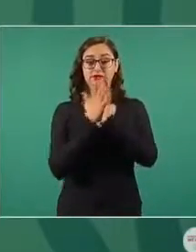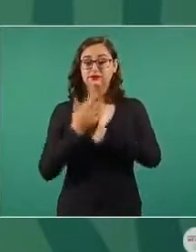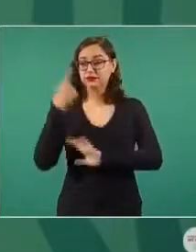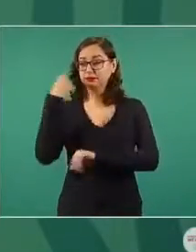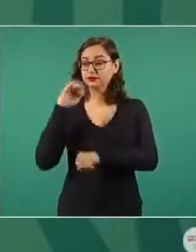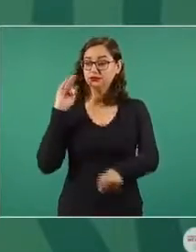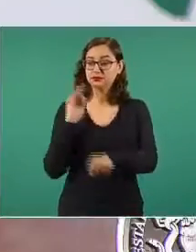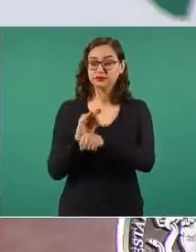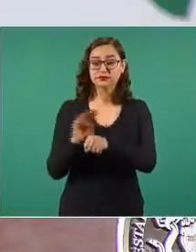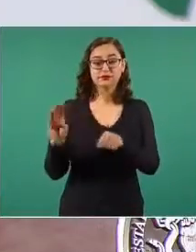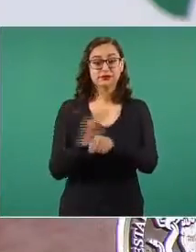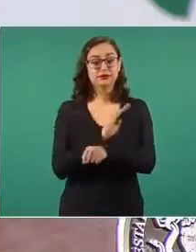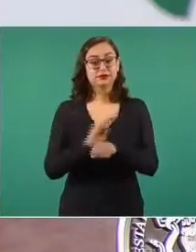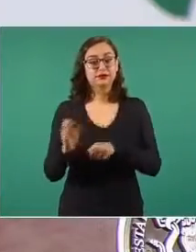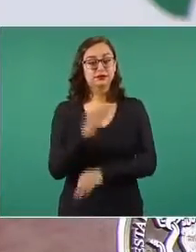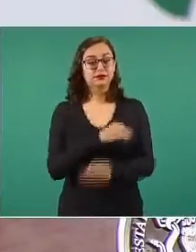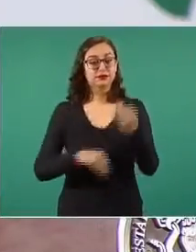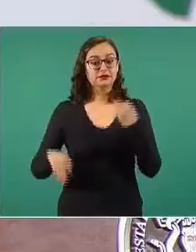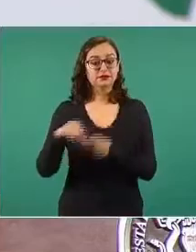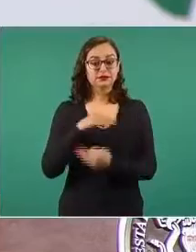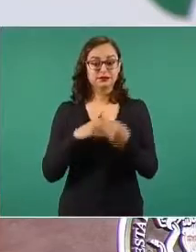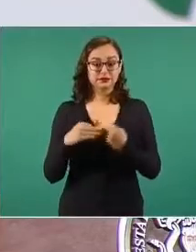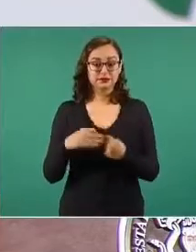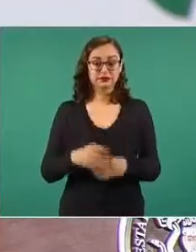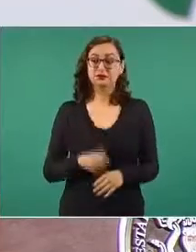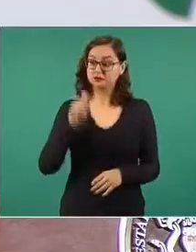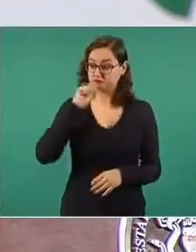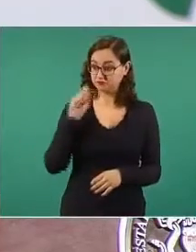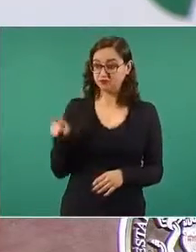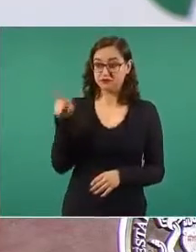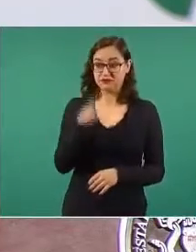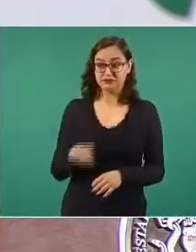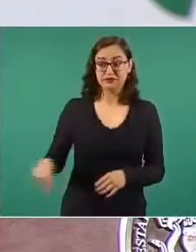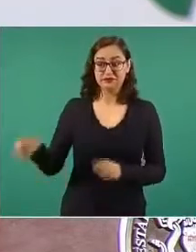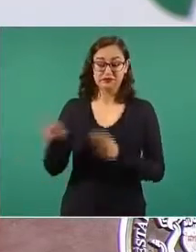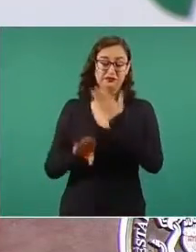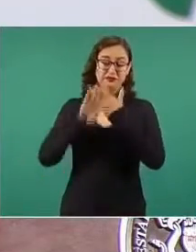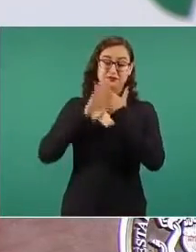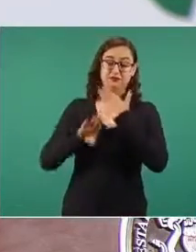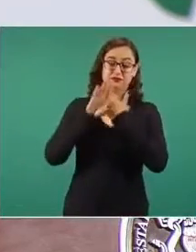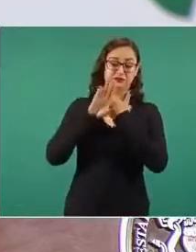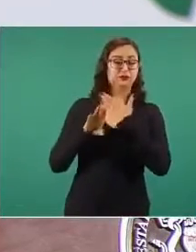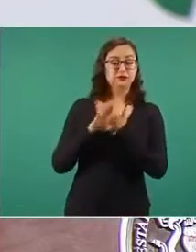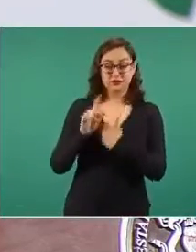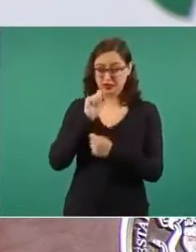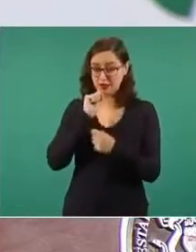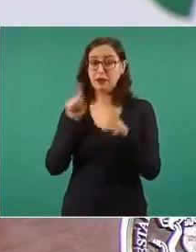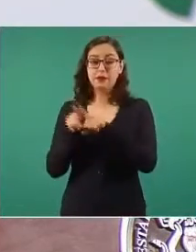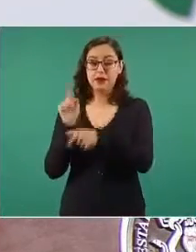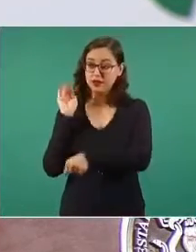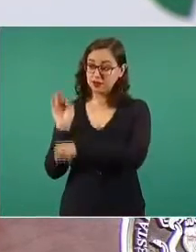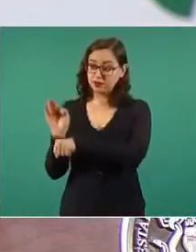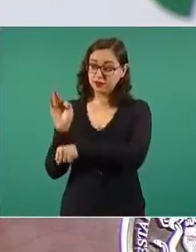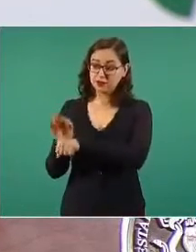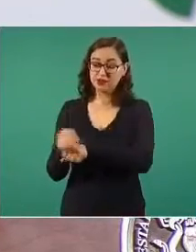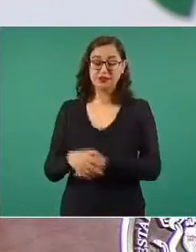los opositores, porque ya no se podía seguir con lo mismo.